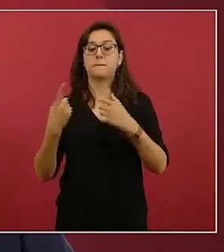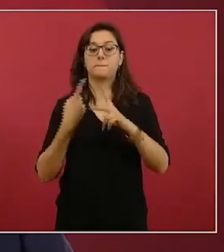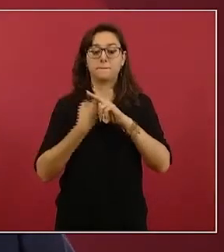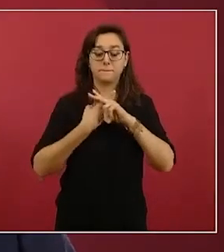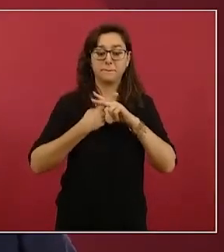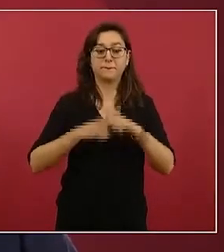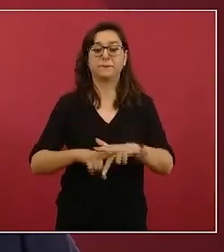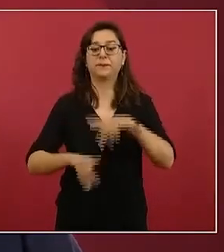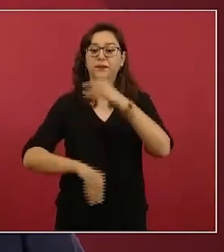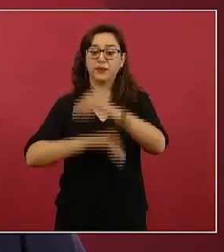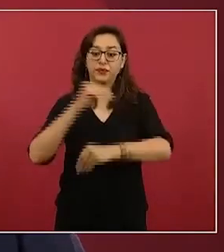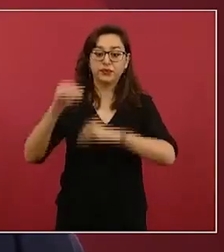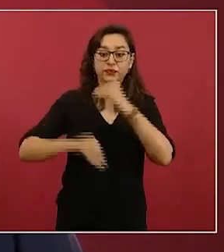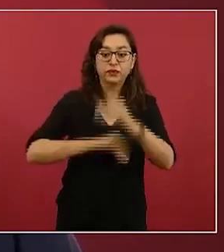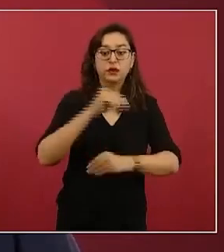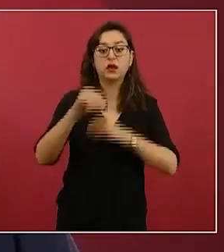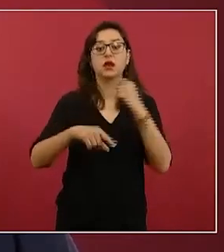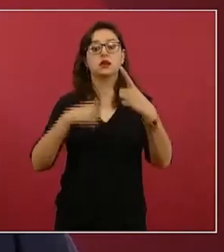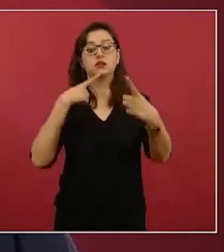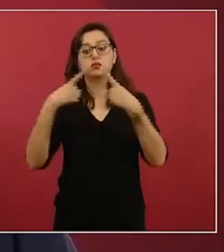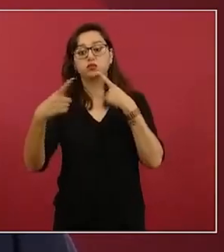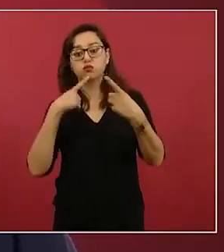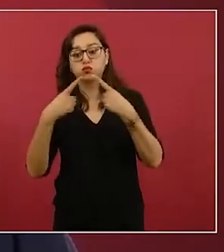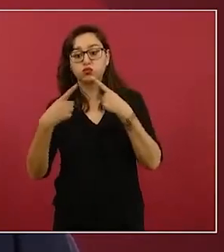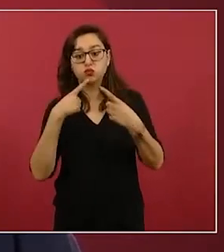en la Cámara de Diputados.